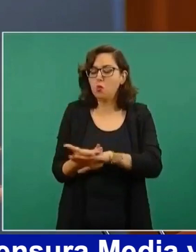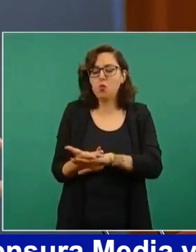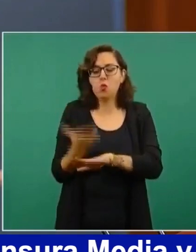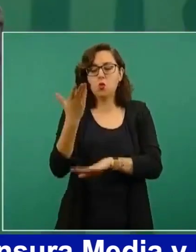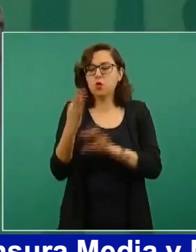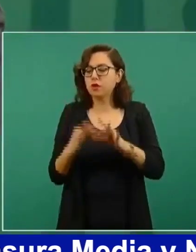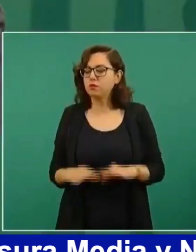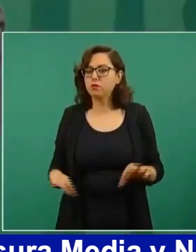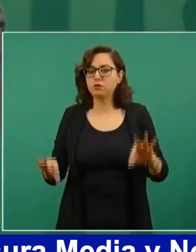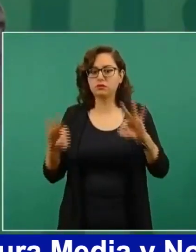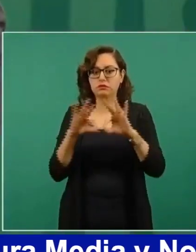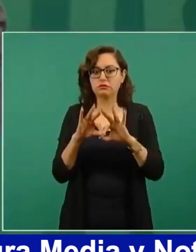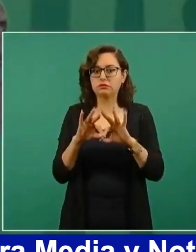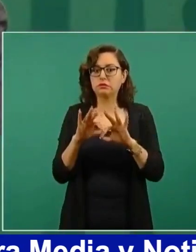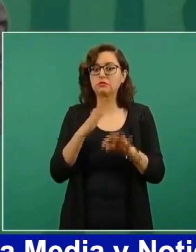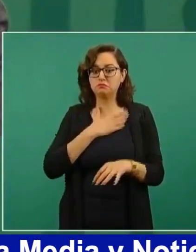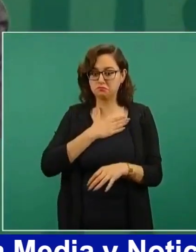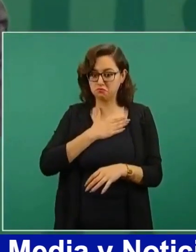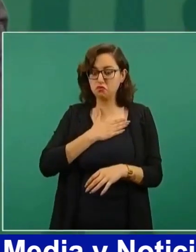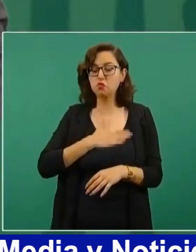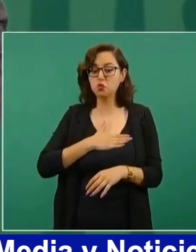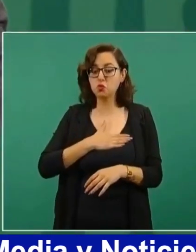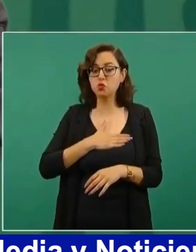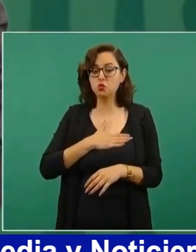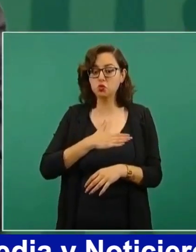muy justas, pero con el propósito